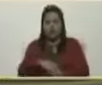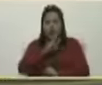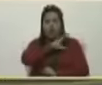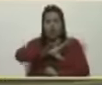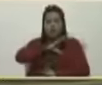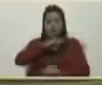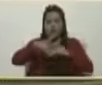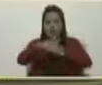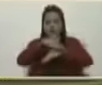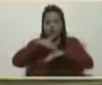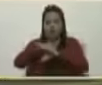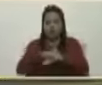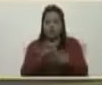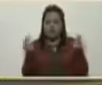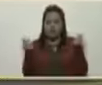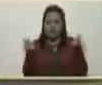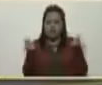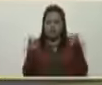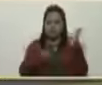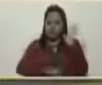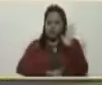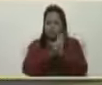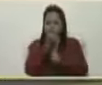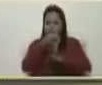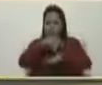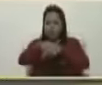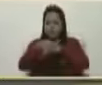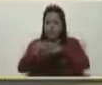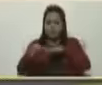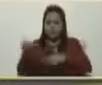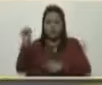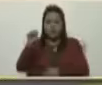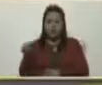ministros, un dinero para desarrollar en el municipio El Socorro